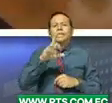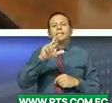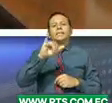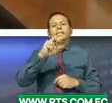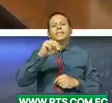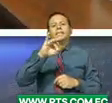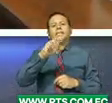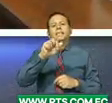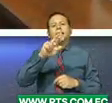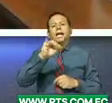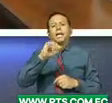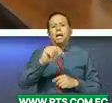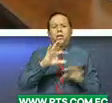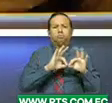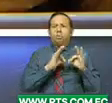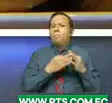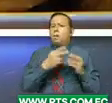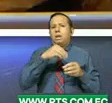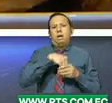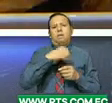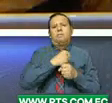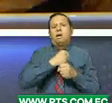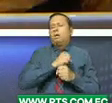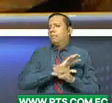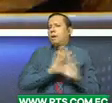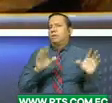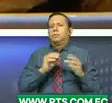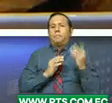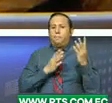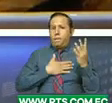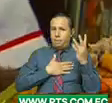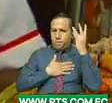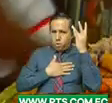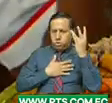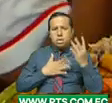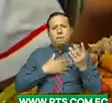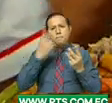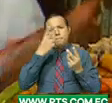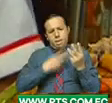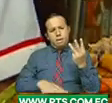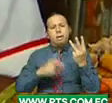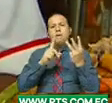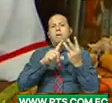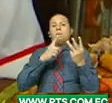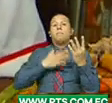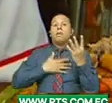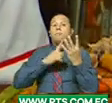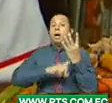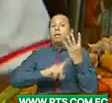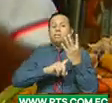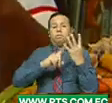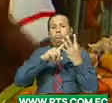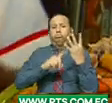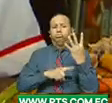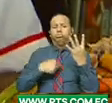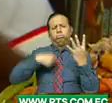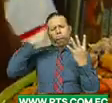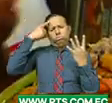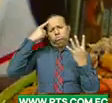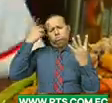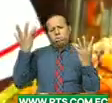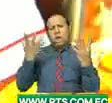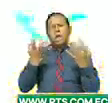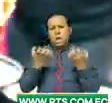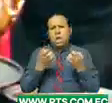Trinitaria. Solo familia aquí trabajamos, mi esposa, mi hija, mis hermanos, que pensamos en el crecimiento también